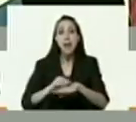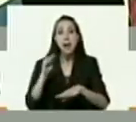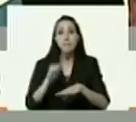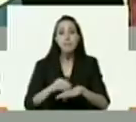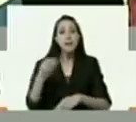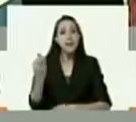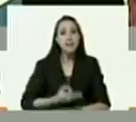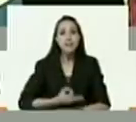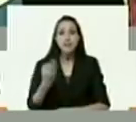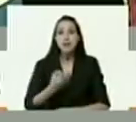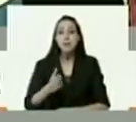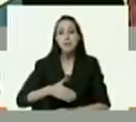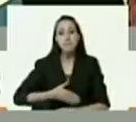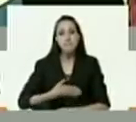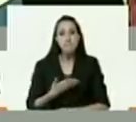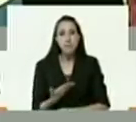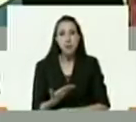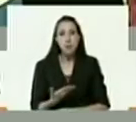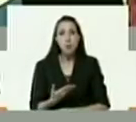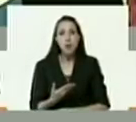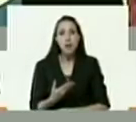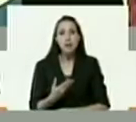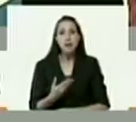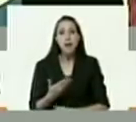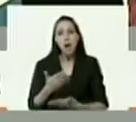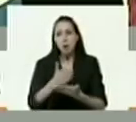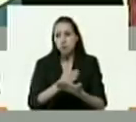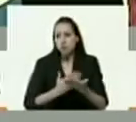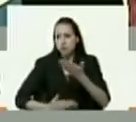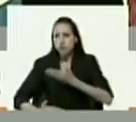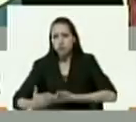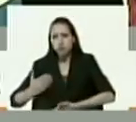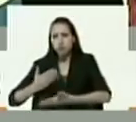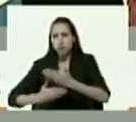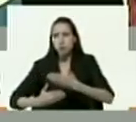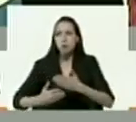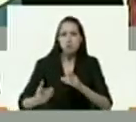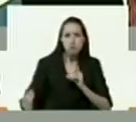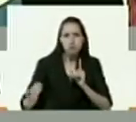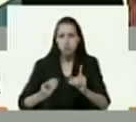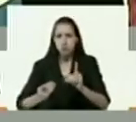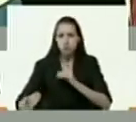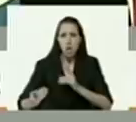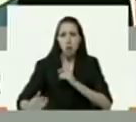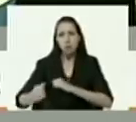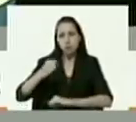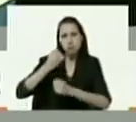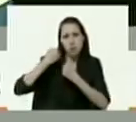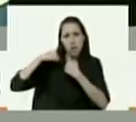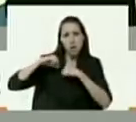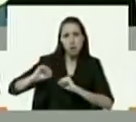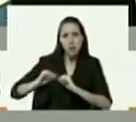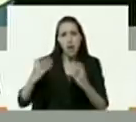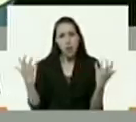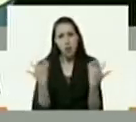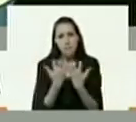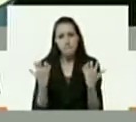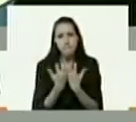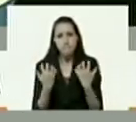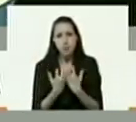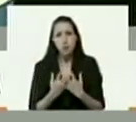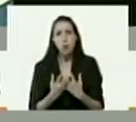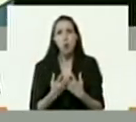siempre para poder incidir en cualquier acercamiento, para evitar que haya conflictos